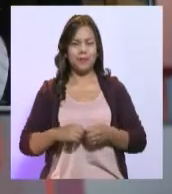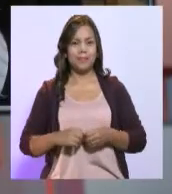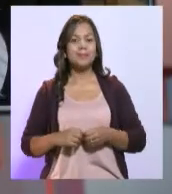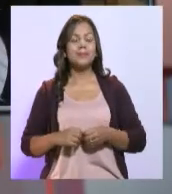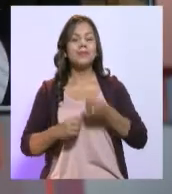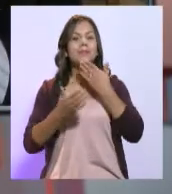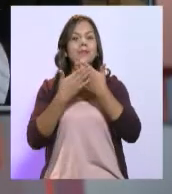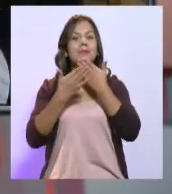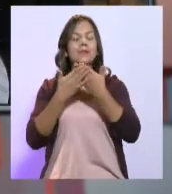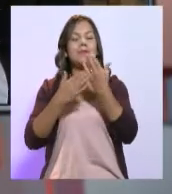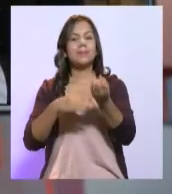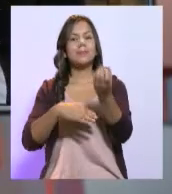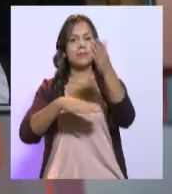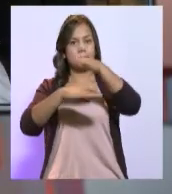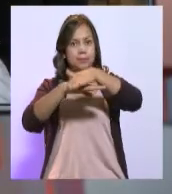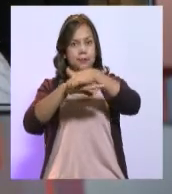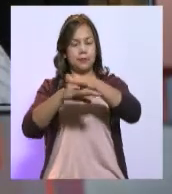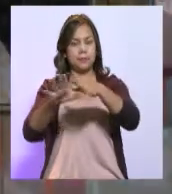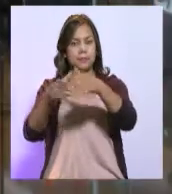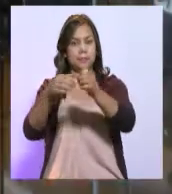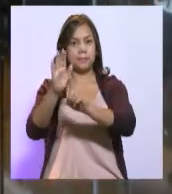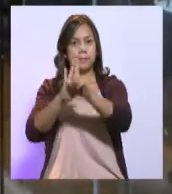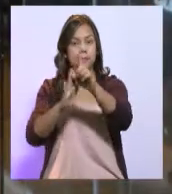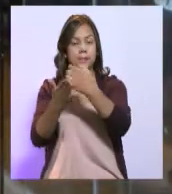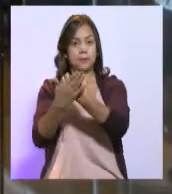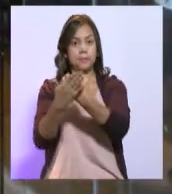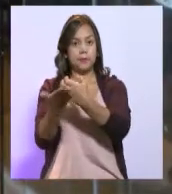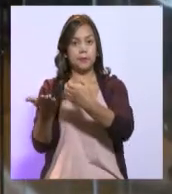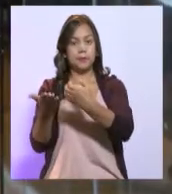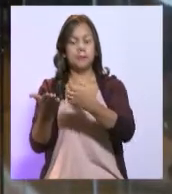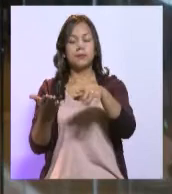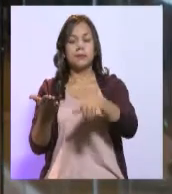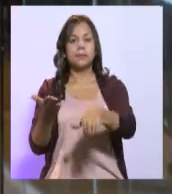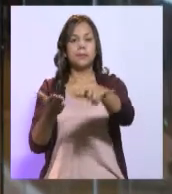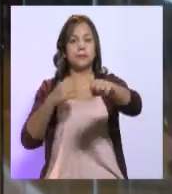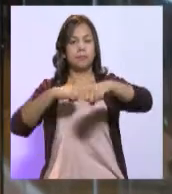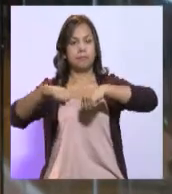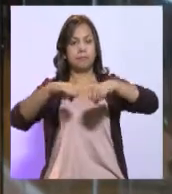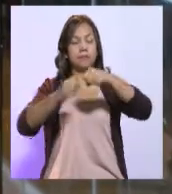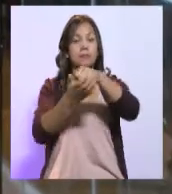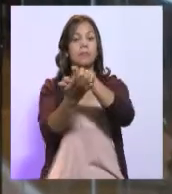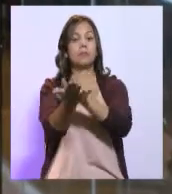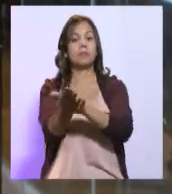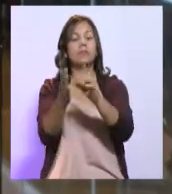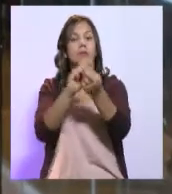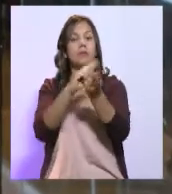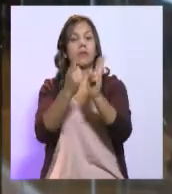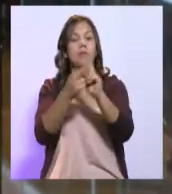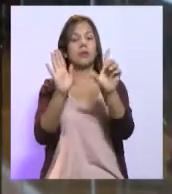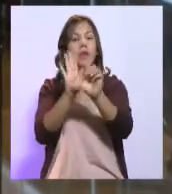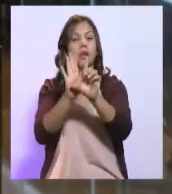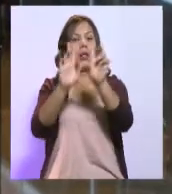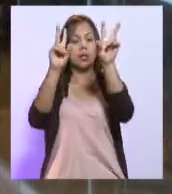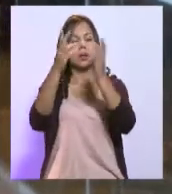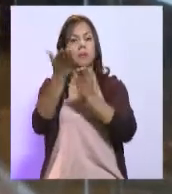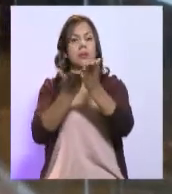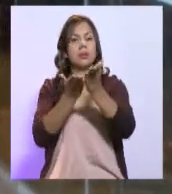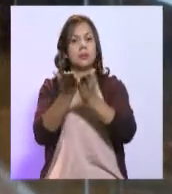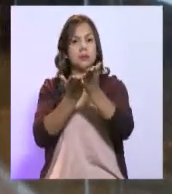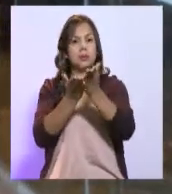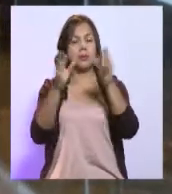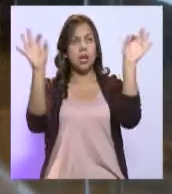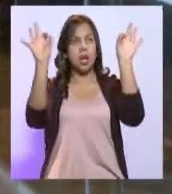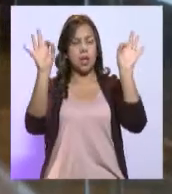Gracias, buenas tardes. La Comisión de Desarrollo Económico continúa con el tratamiento del proyecto de reformas a la Ley de Servicio de